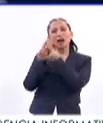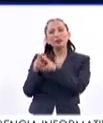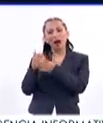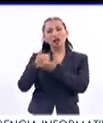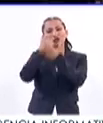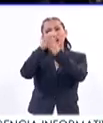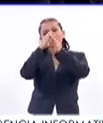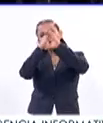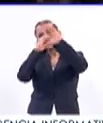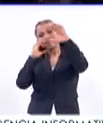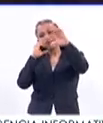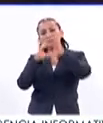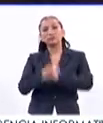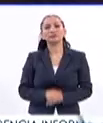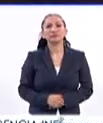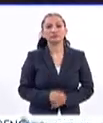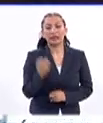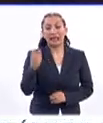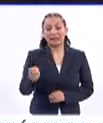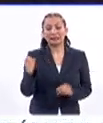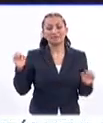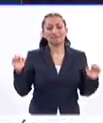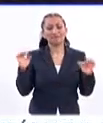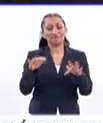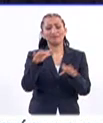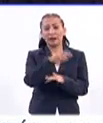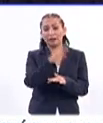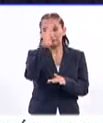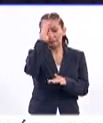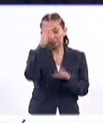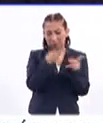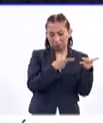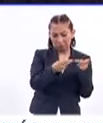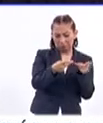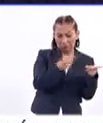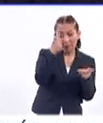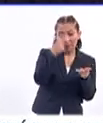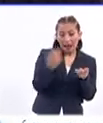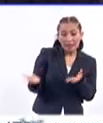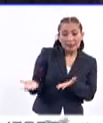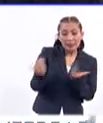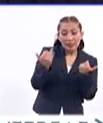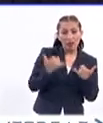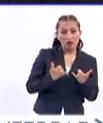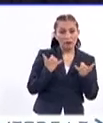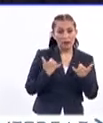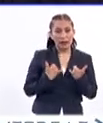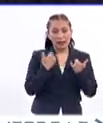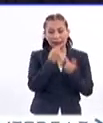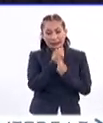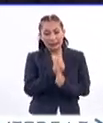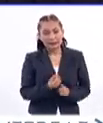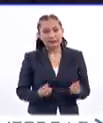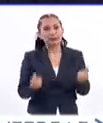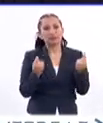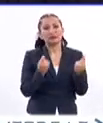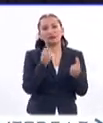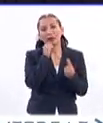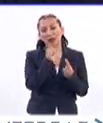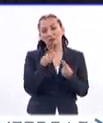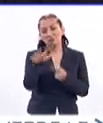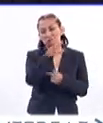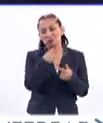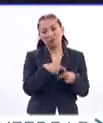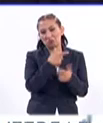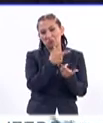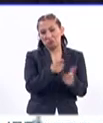con ayuda de telescopios. Es un evento pensado para atraer a los jóvenes, a los niños y pues a la